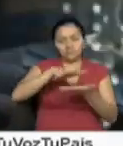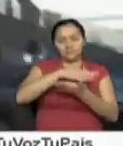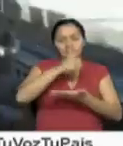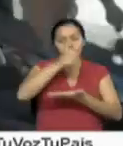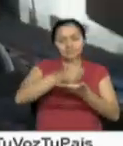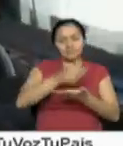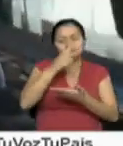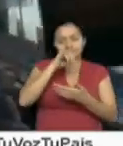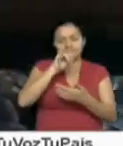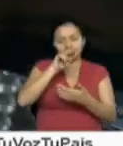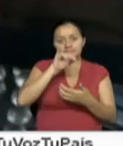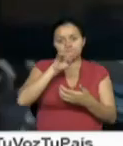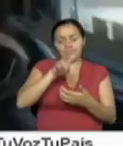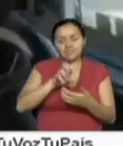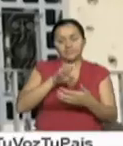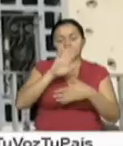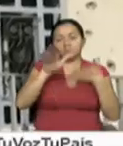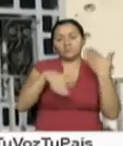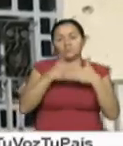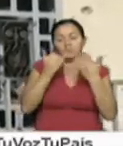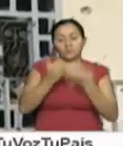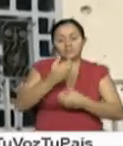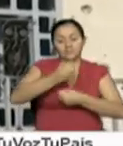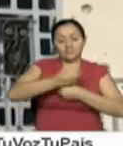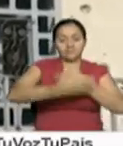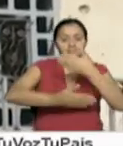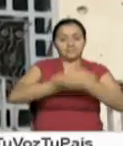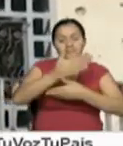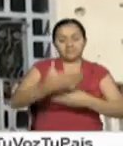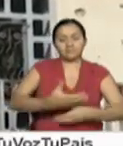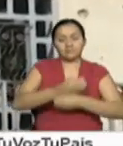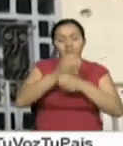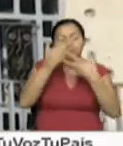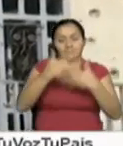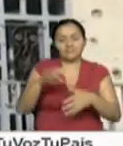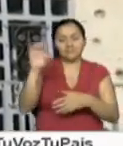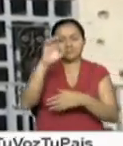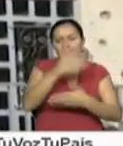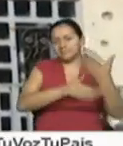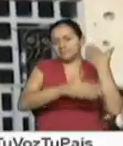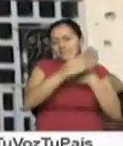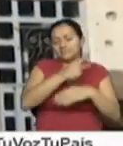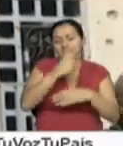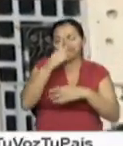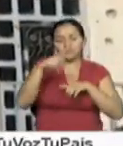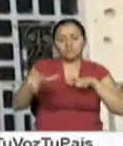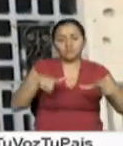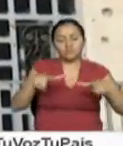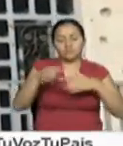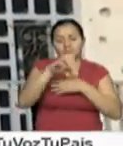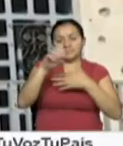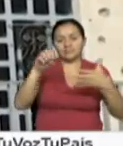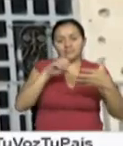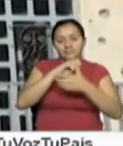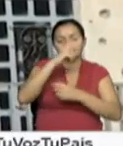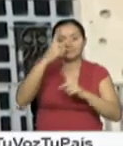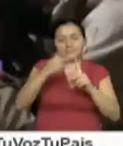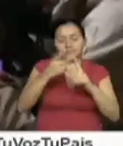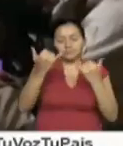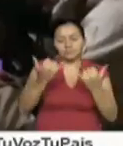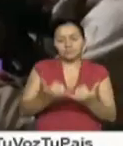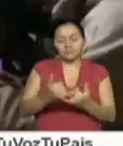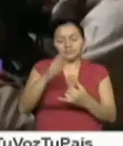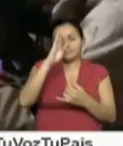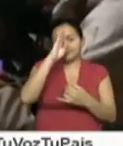de Nínive. La operación se realiza después de la recuperación en enero pasado de la zona oriental de la segunda mayor urbe de Irak,